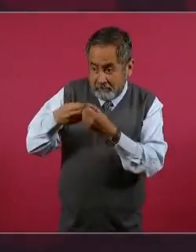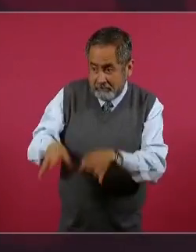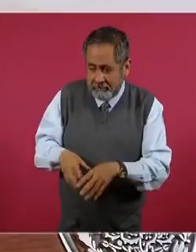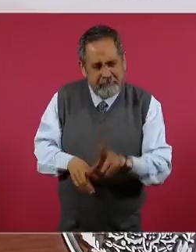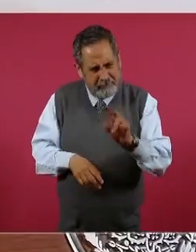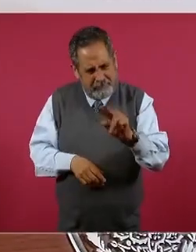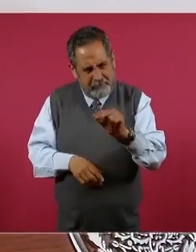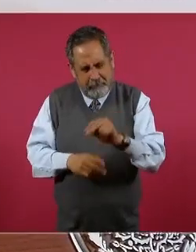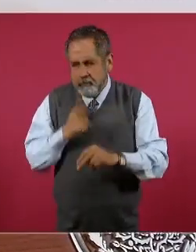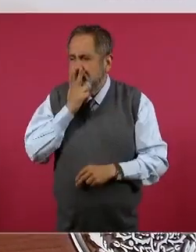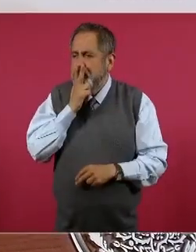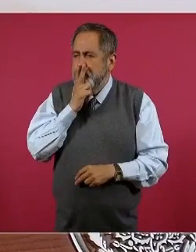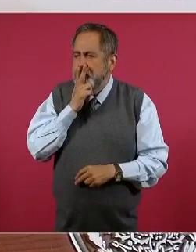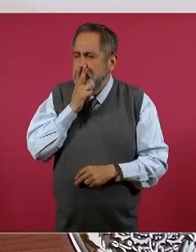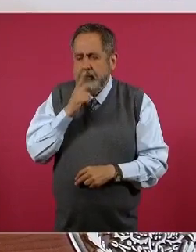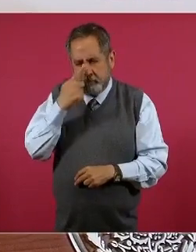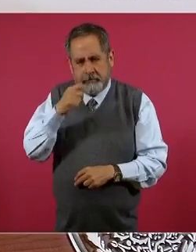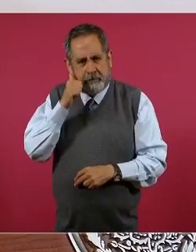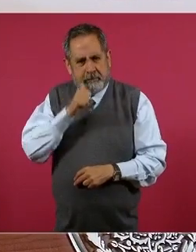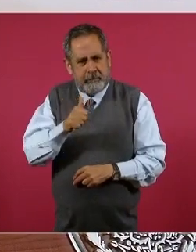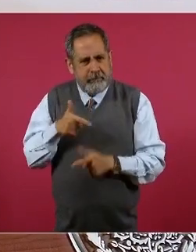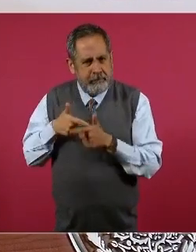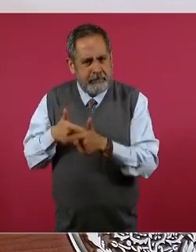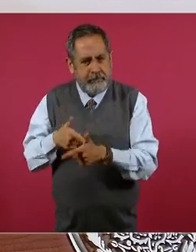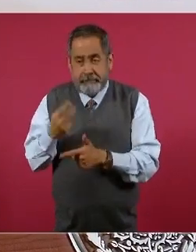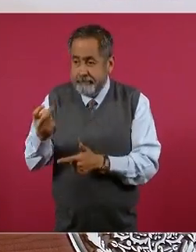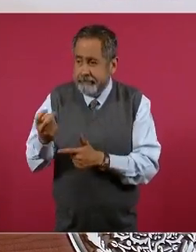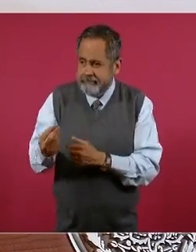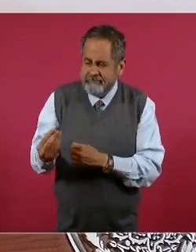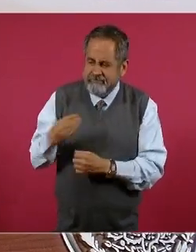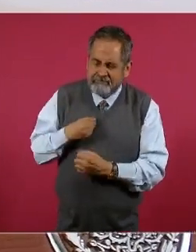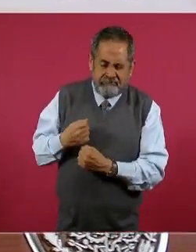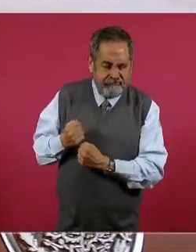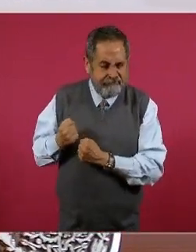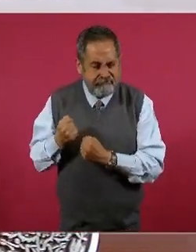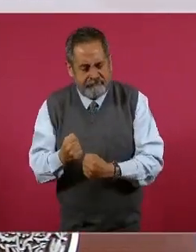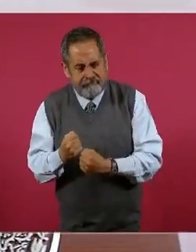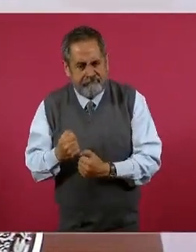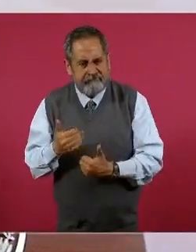dejemos de ser así, porque esto es lo que nos da la fortaleza.